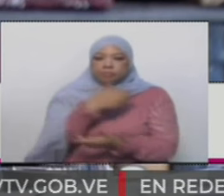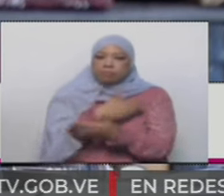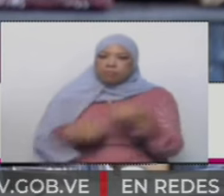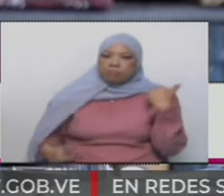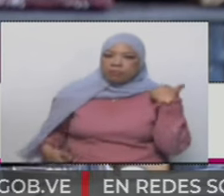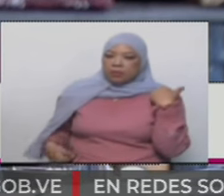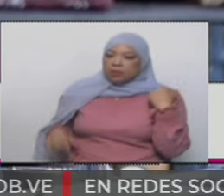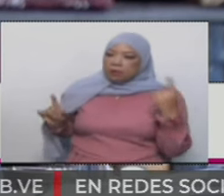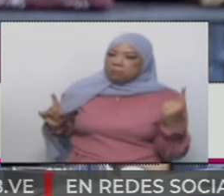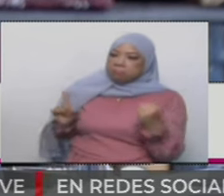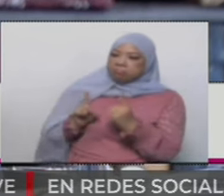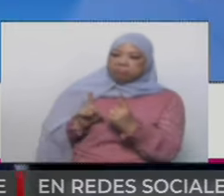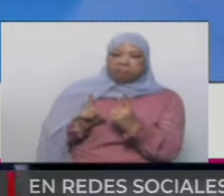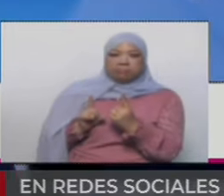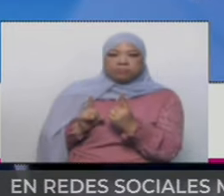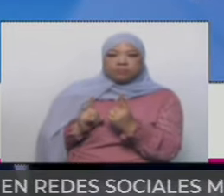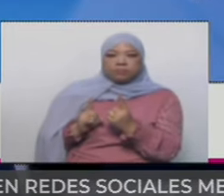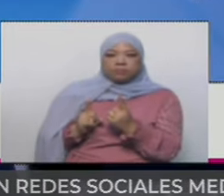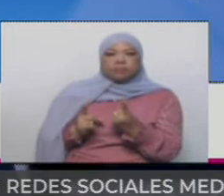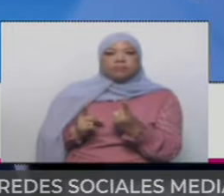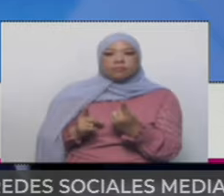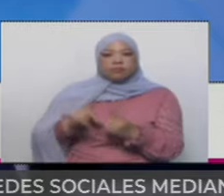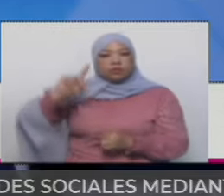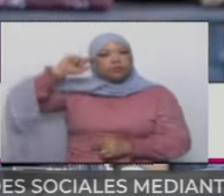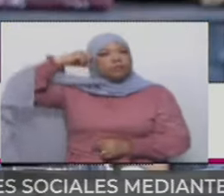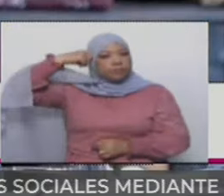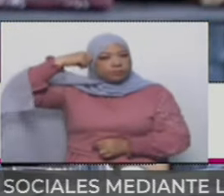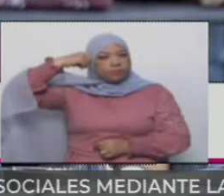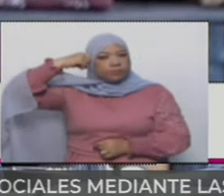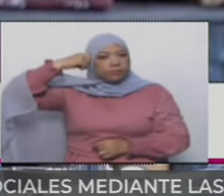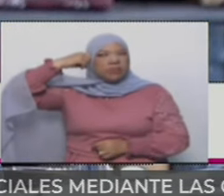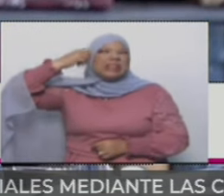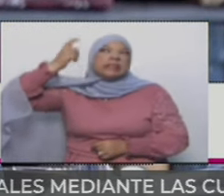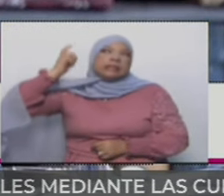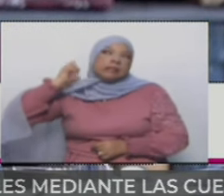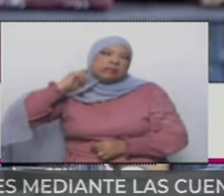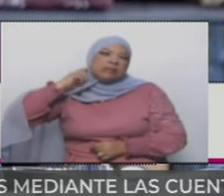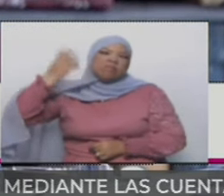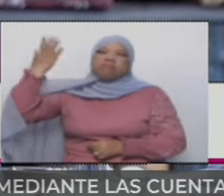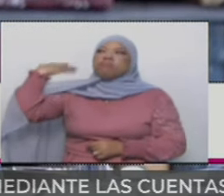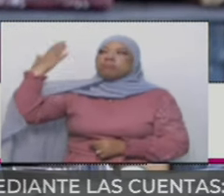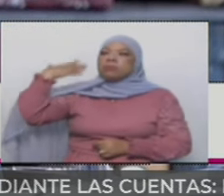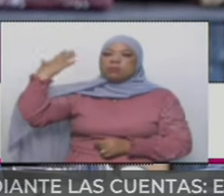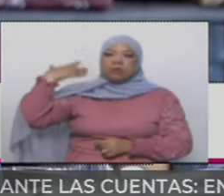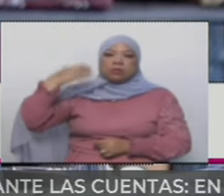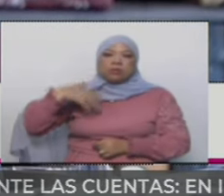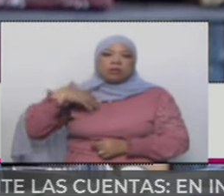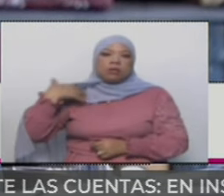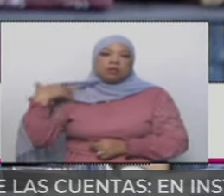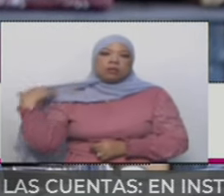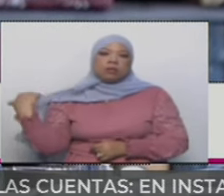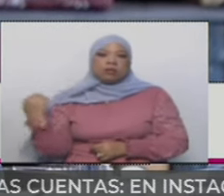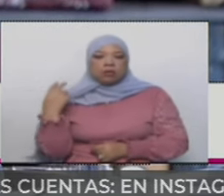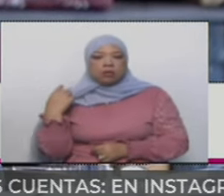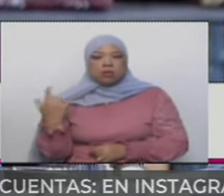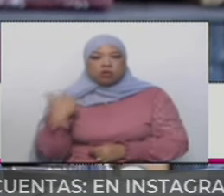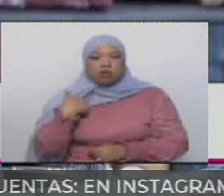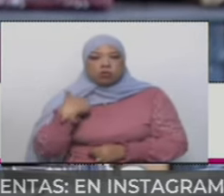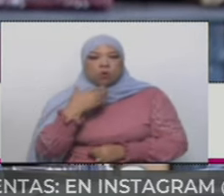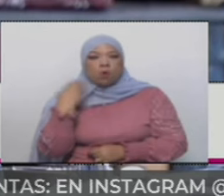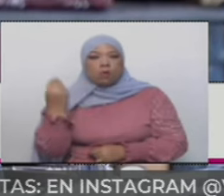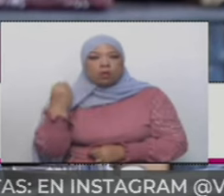presidente. Yo recuerdo que el OTS Nicolás Maduro,